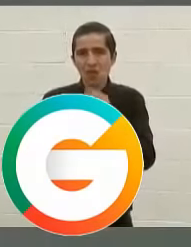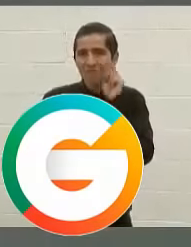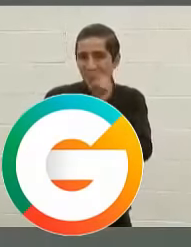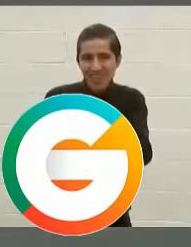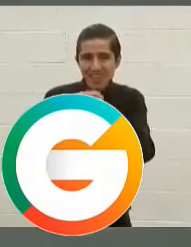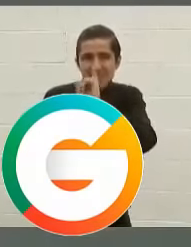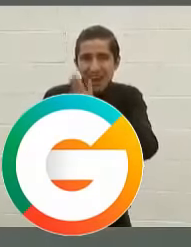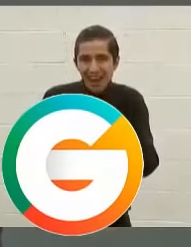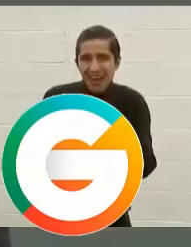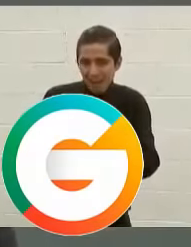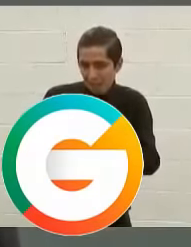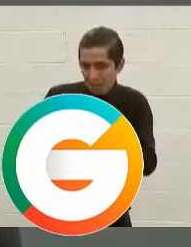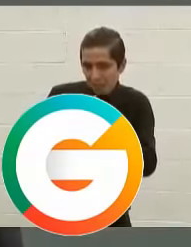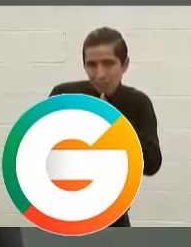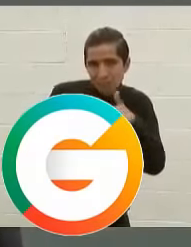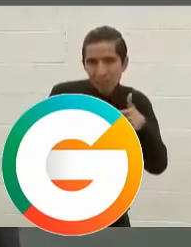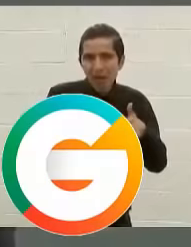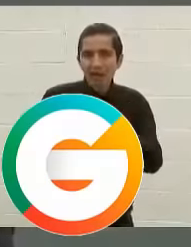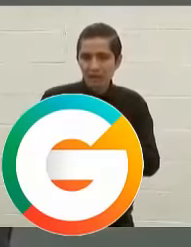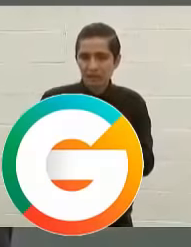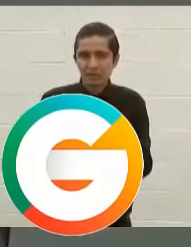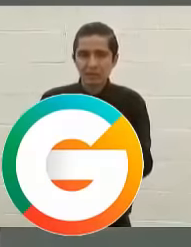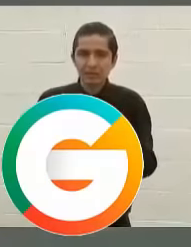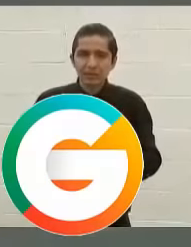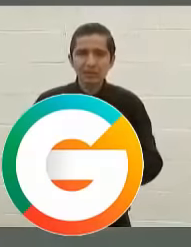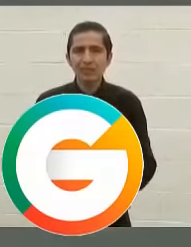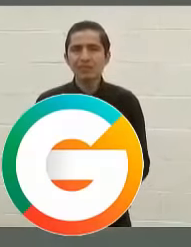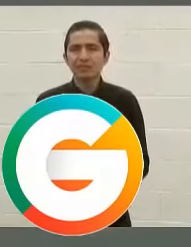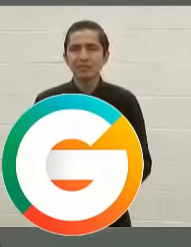imágenes ya conocidas.